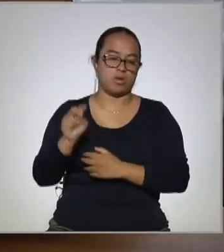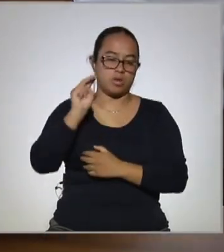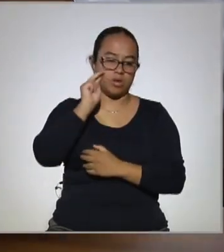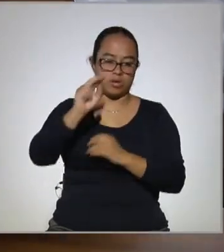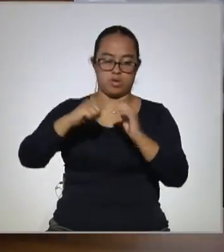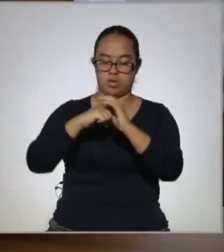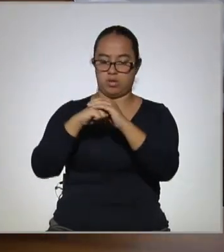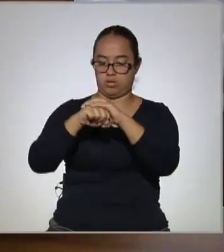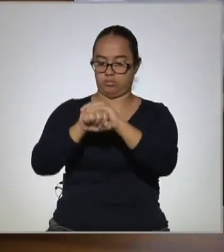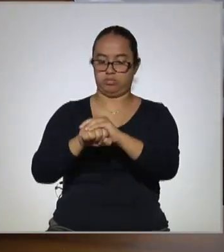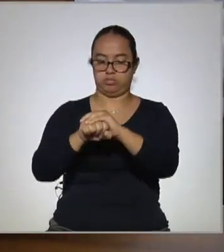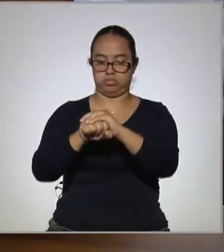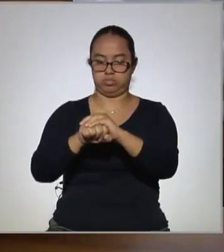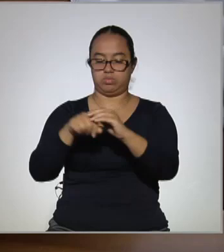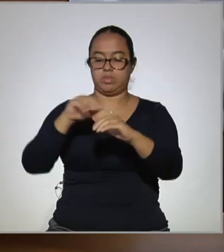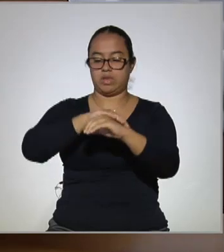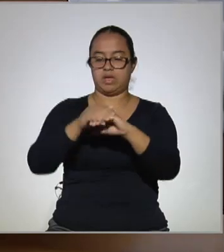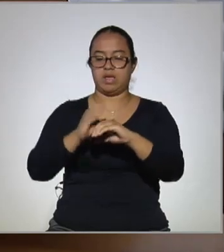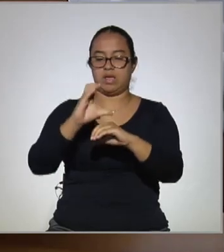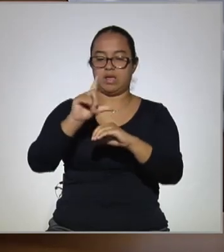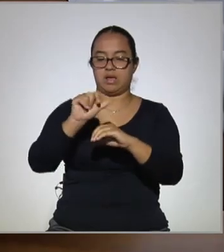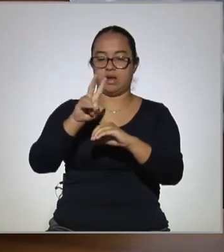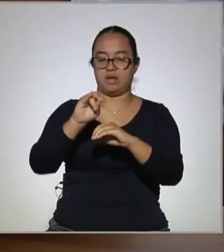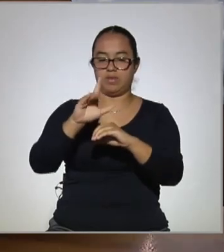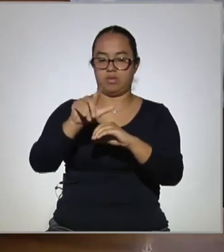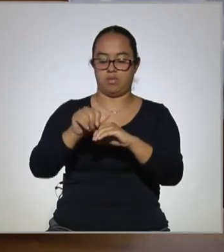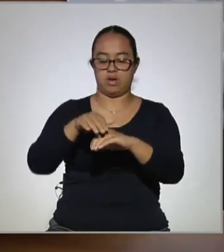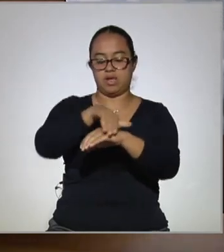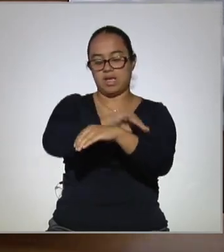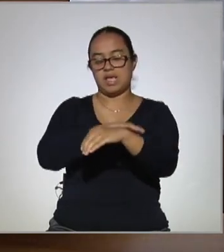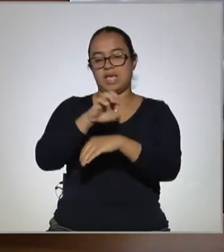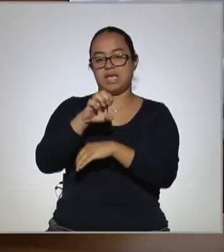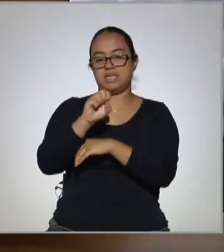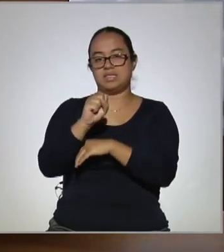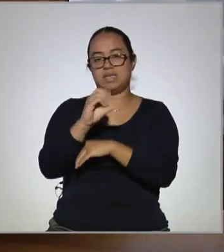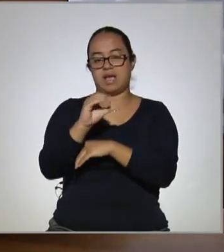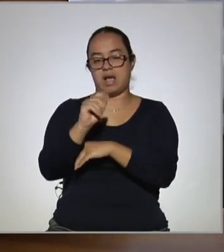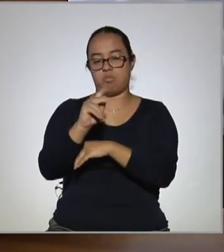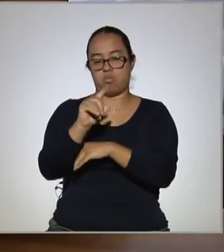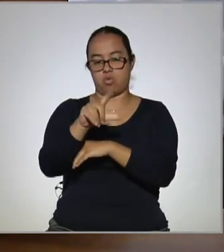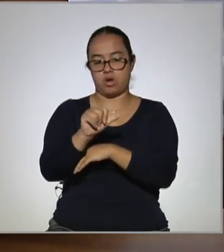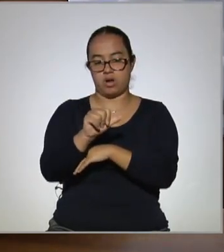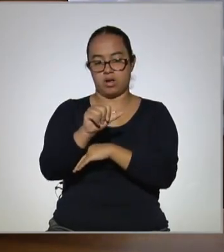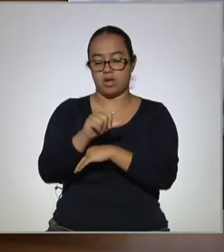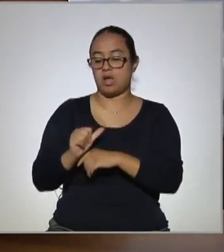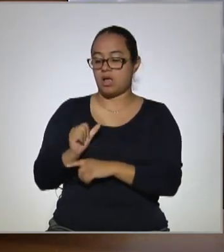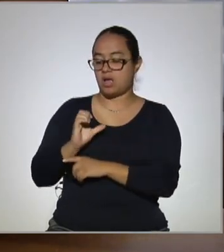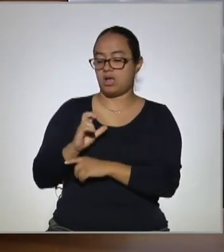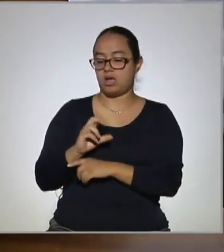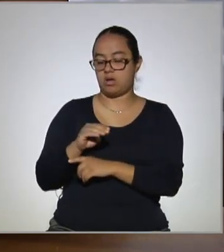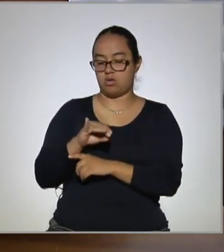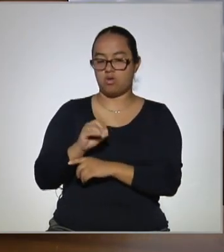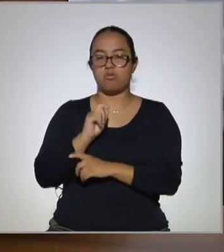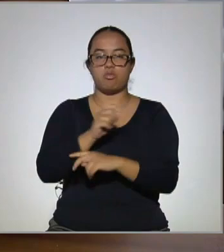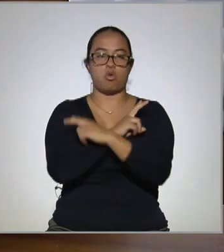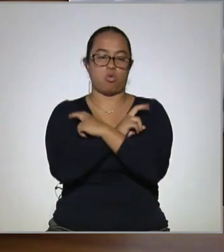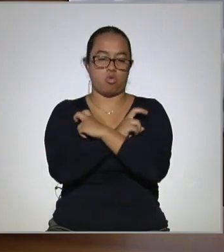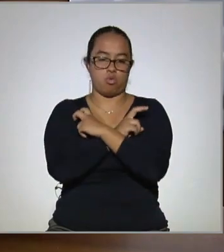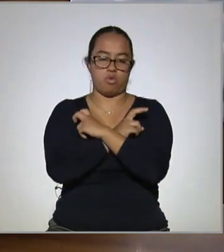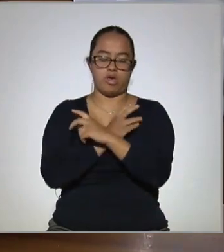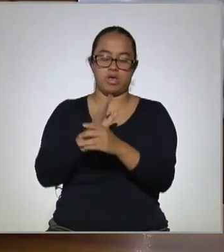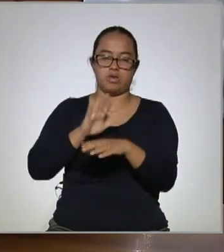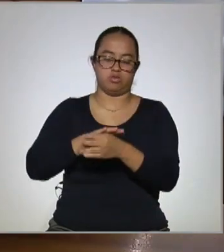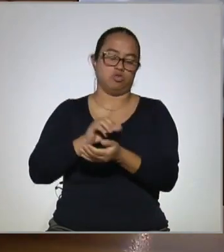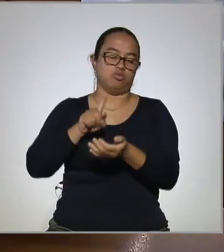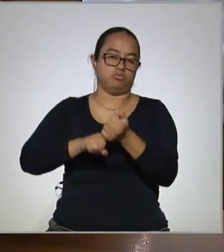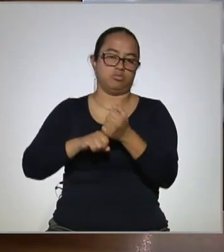de frente, esta es la clavícula, esta es la escápula, que es la parte que tenemos acá atrás, el acromion, que es el huesito que tenemos en la parte superior y lateral